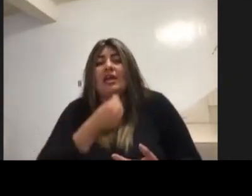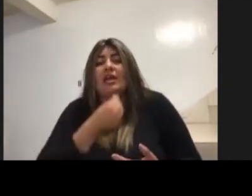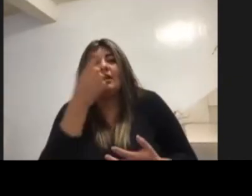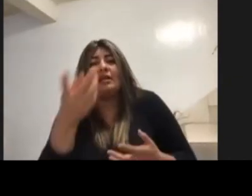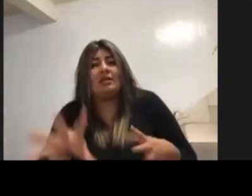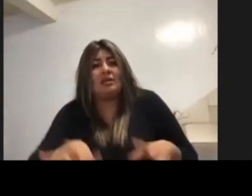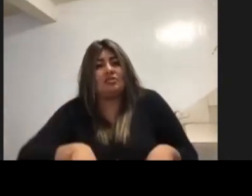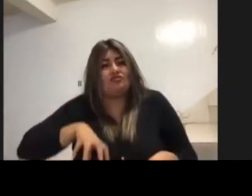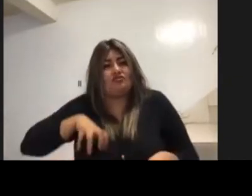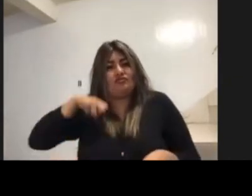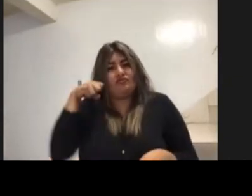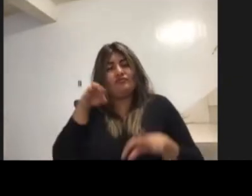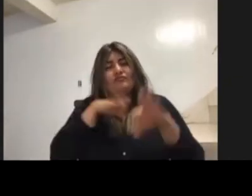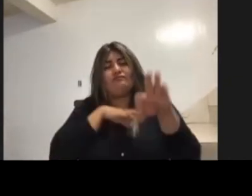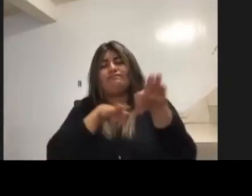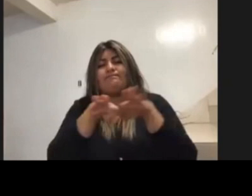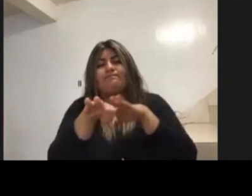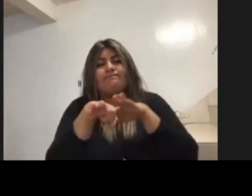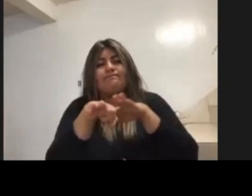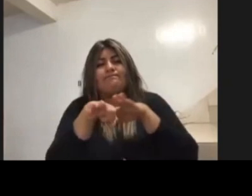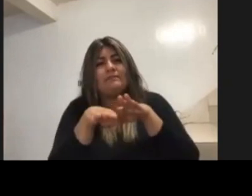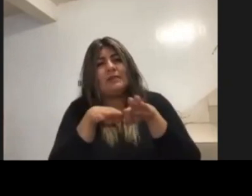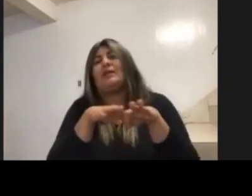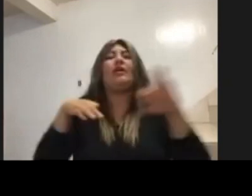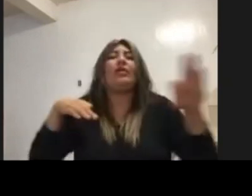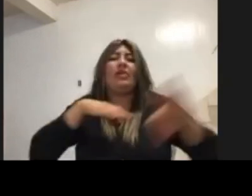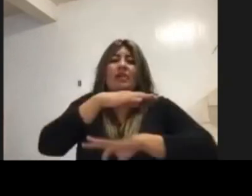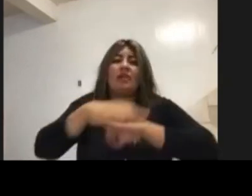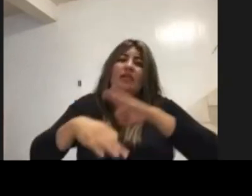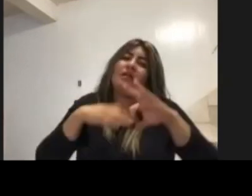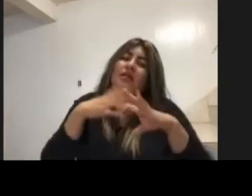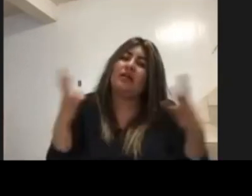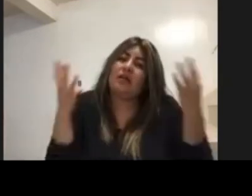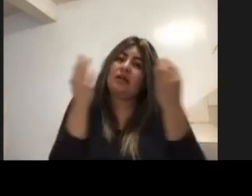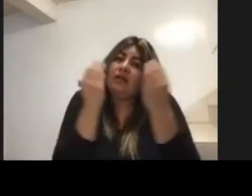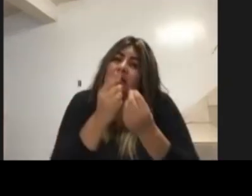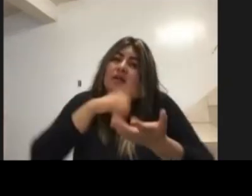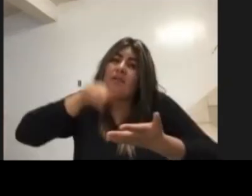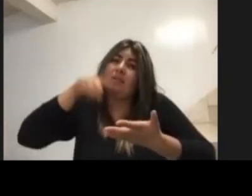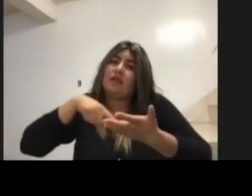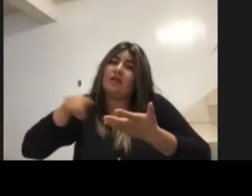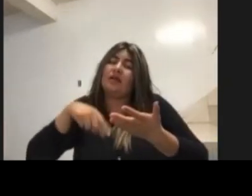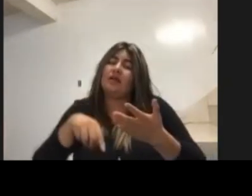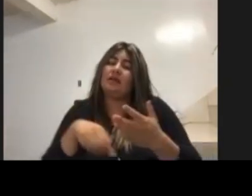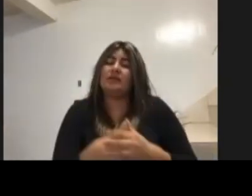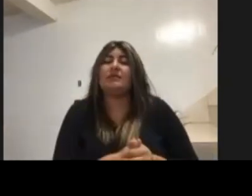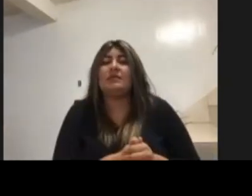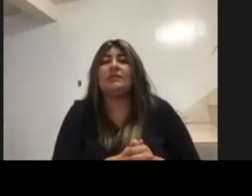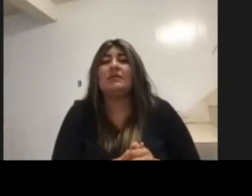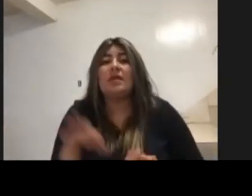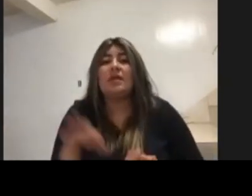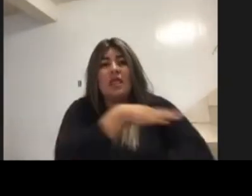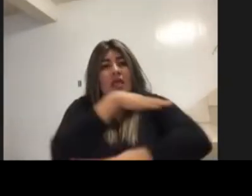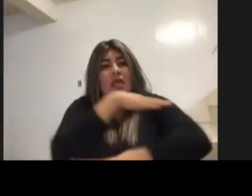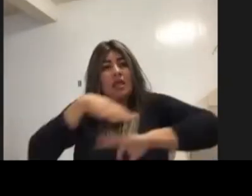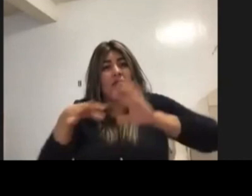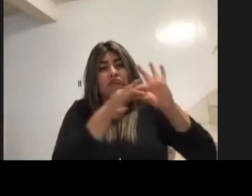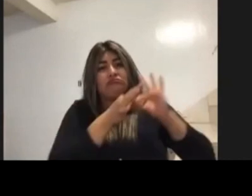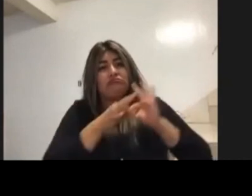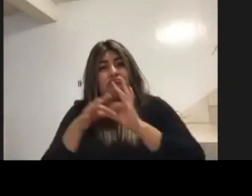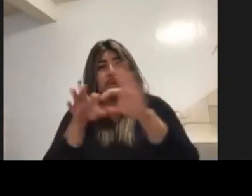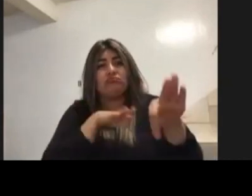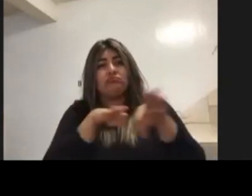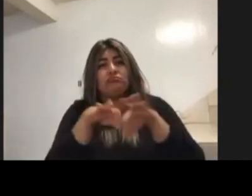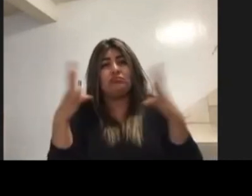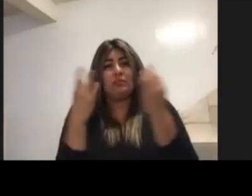su participación, su comportamiento con las instrucciones precisas que la familia y el alumno van